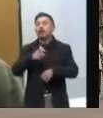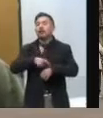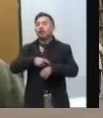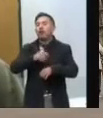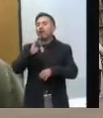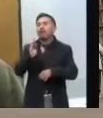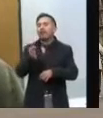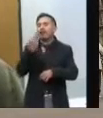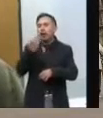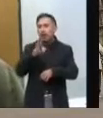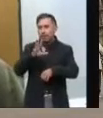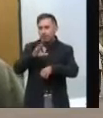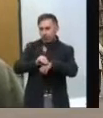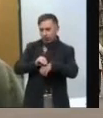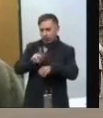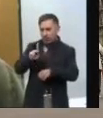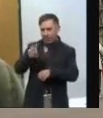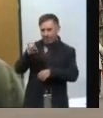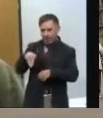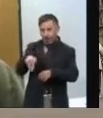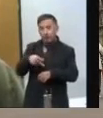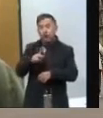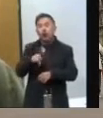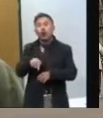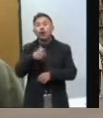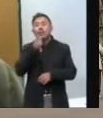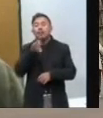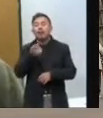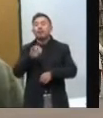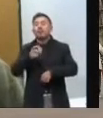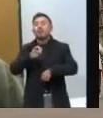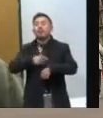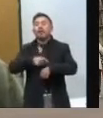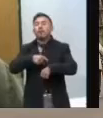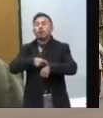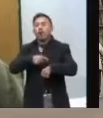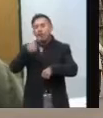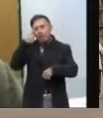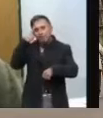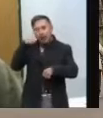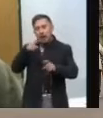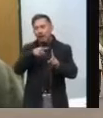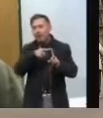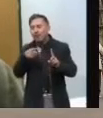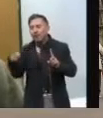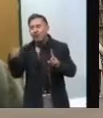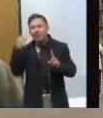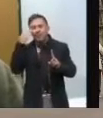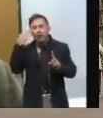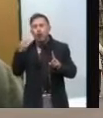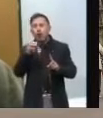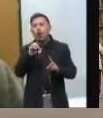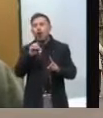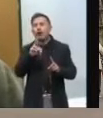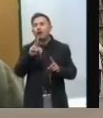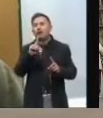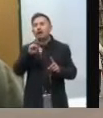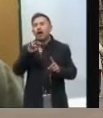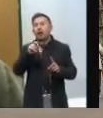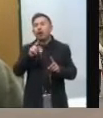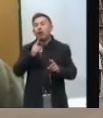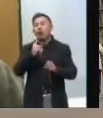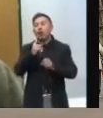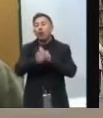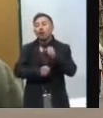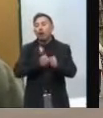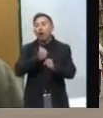al Partido Verde, sin embargo, debe decir tiempo correspondiente al periodo ordinario, durante un año a partir del mes de